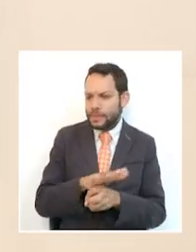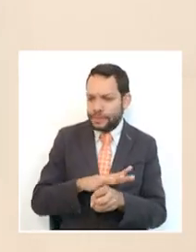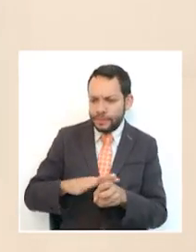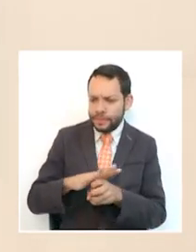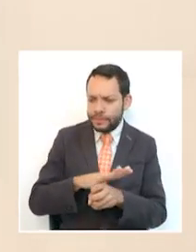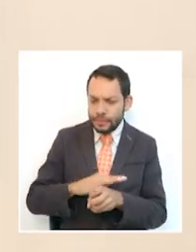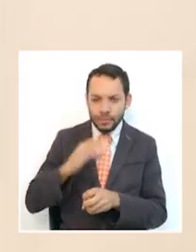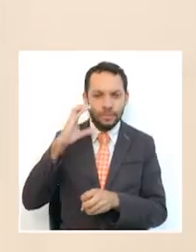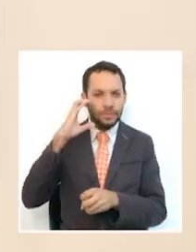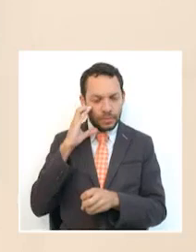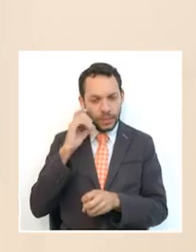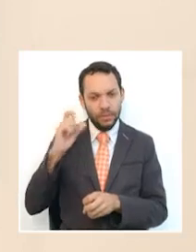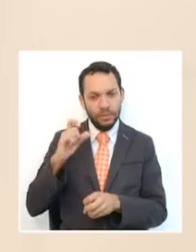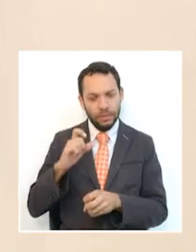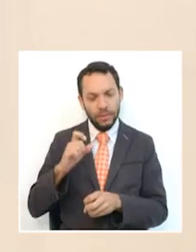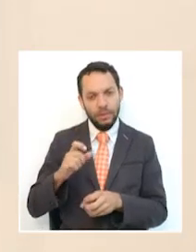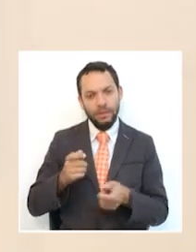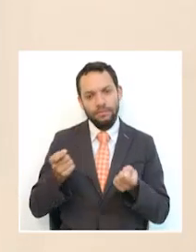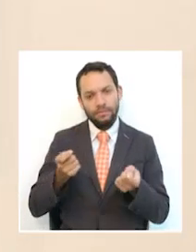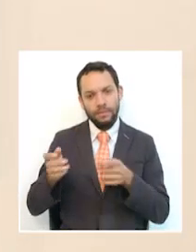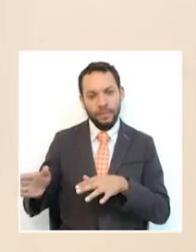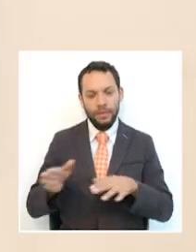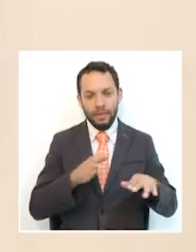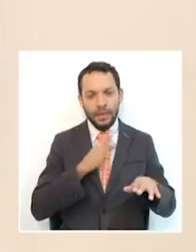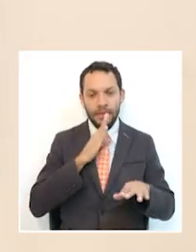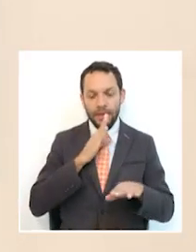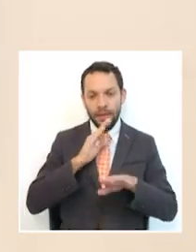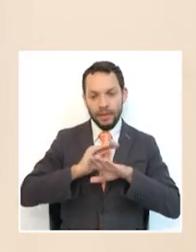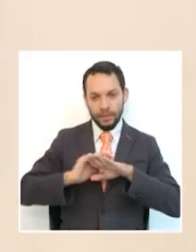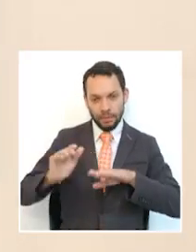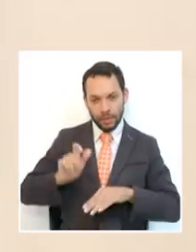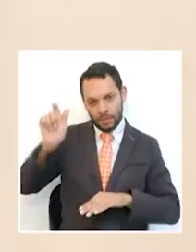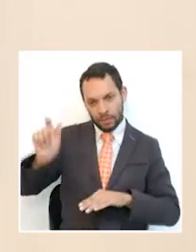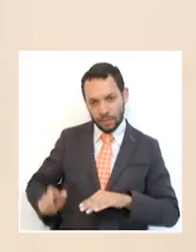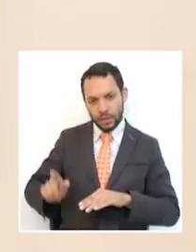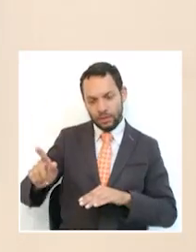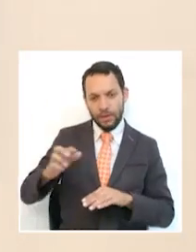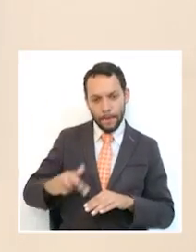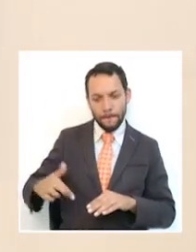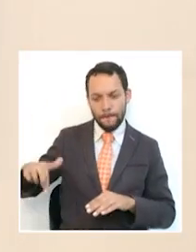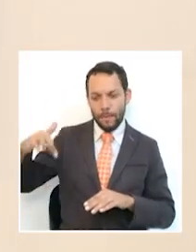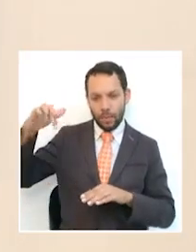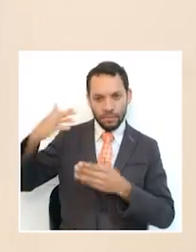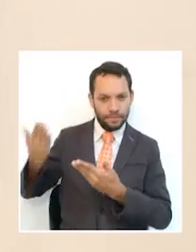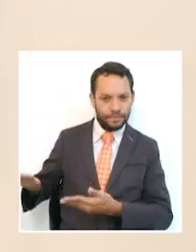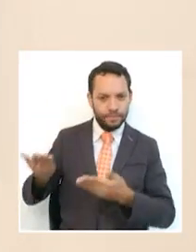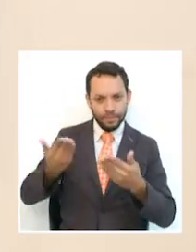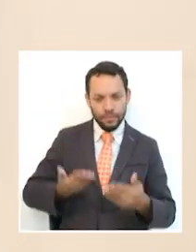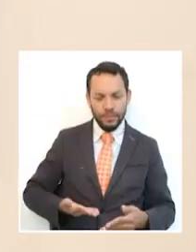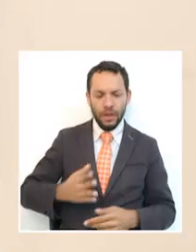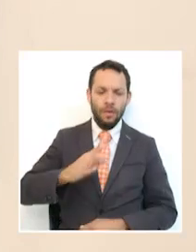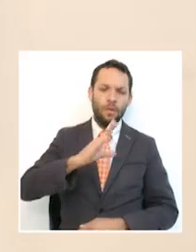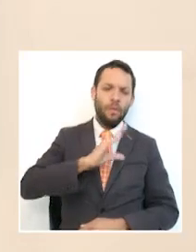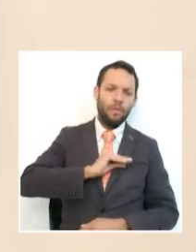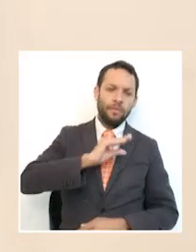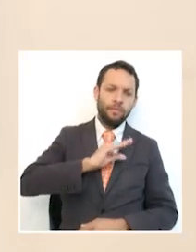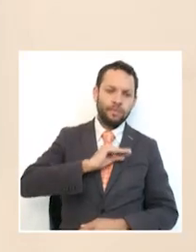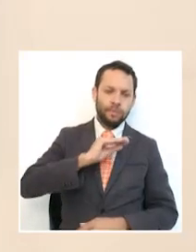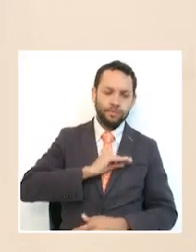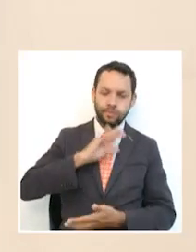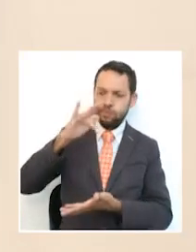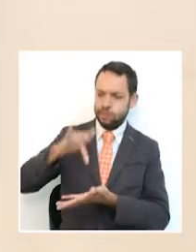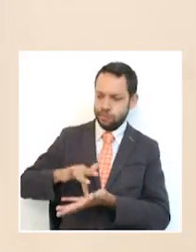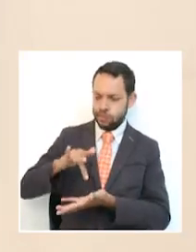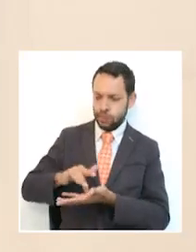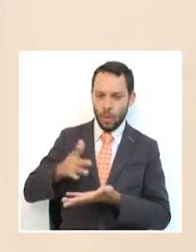y precisamente por eso hoy tenemos a un invitado muy especial al cual le doy la bienvenida y me da mucha felicidad poder estar